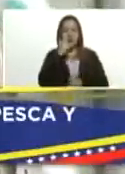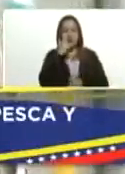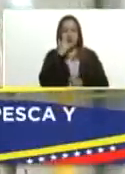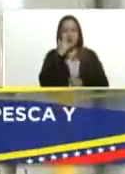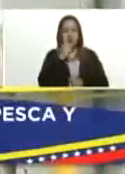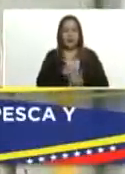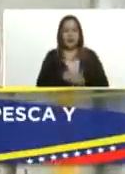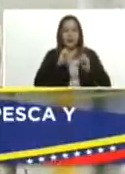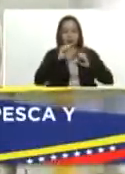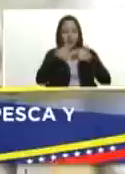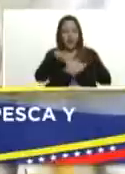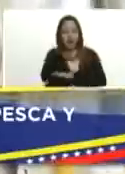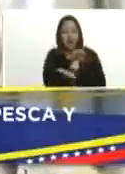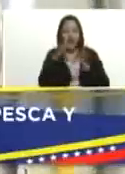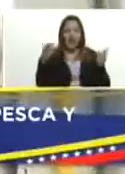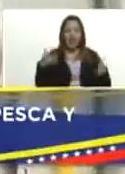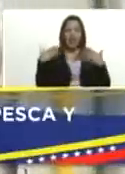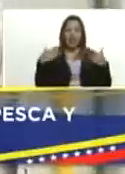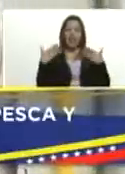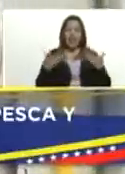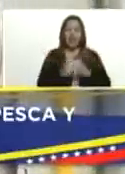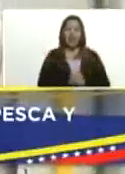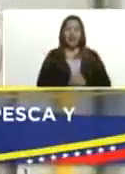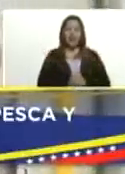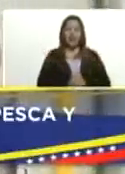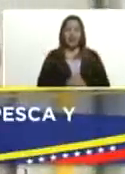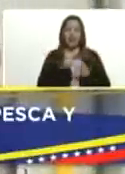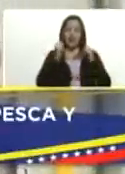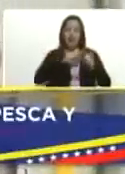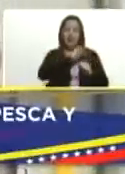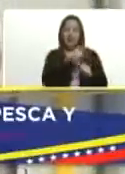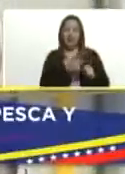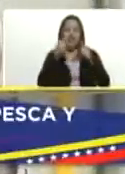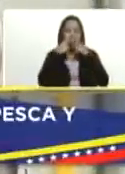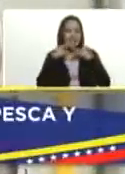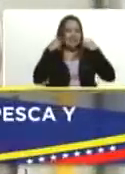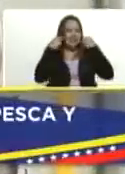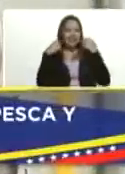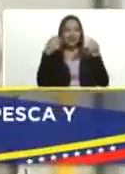cantar con aquella alegría, aquella imagen, aquella fuerza, aquella sonrisa.